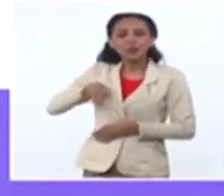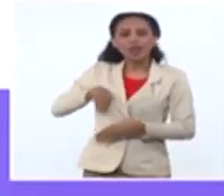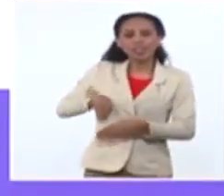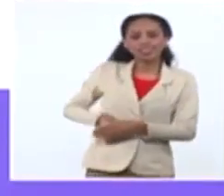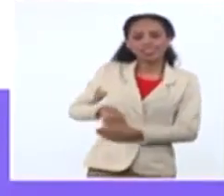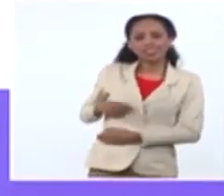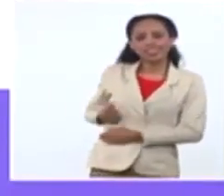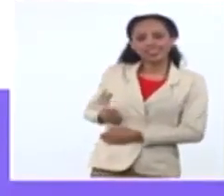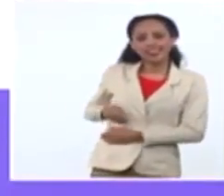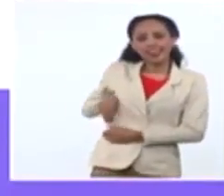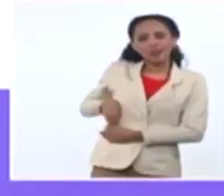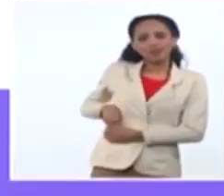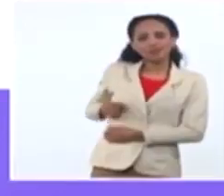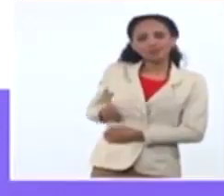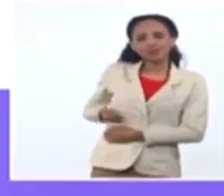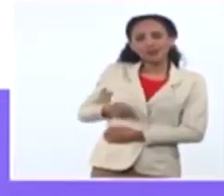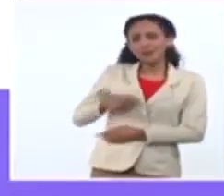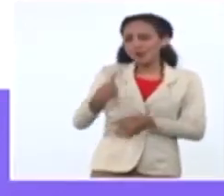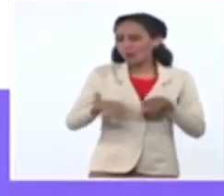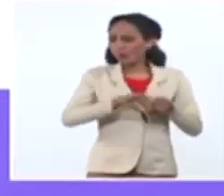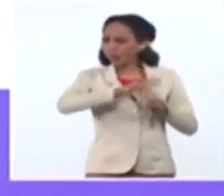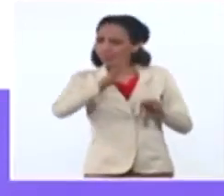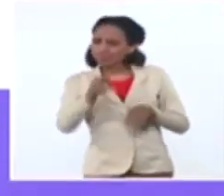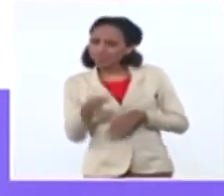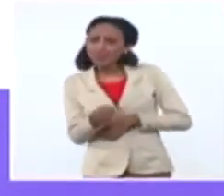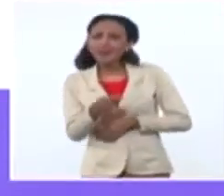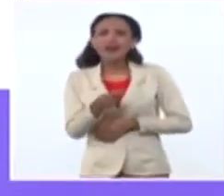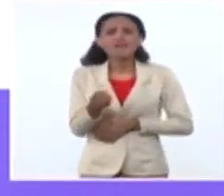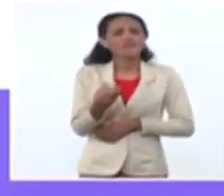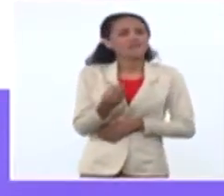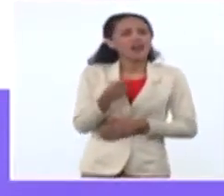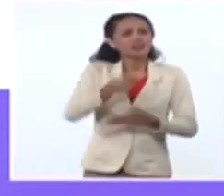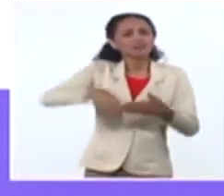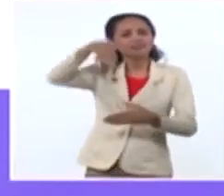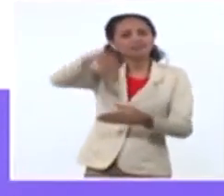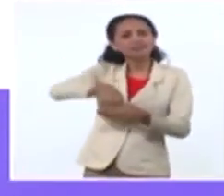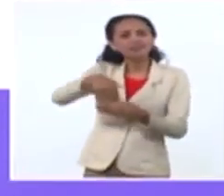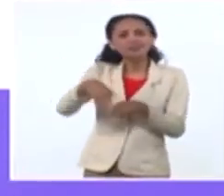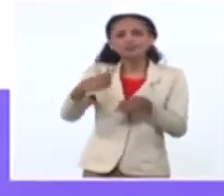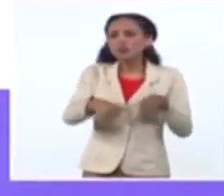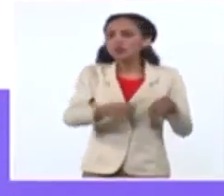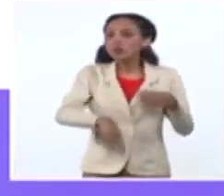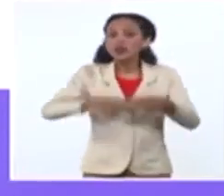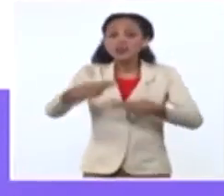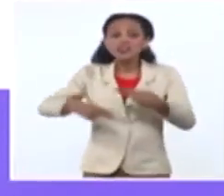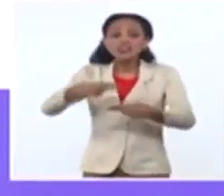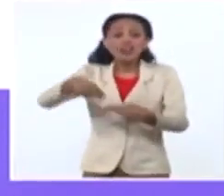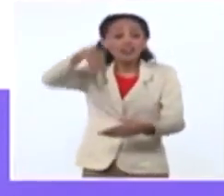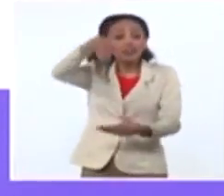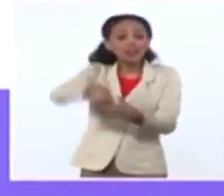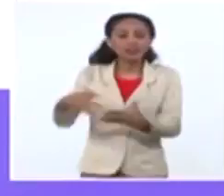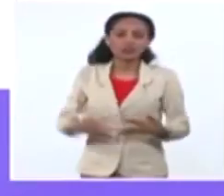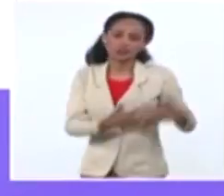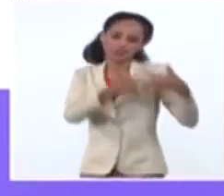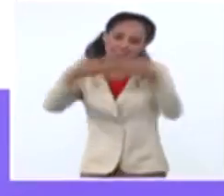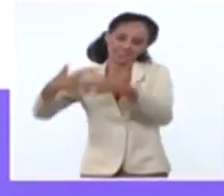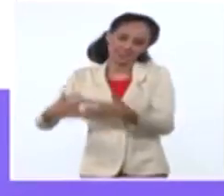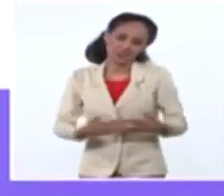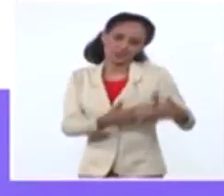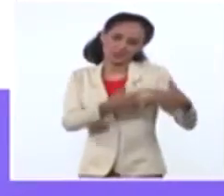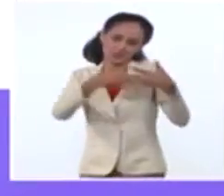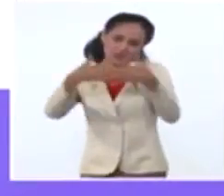de corrupción electoral que funcionan particularmente en la